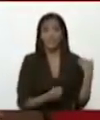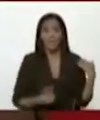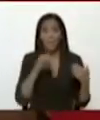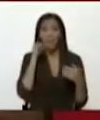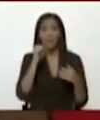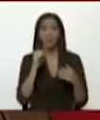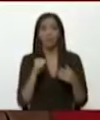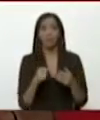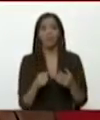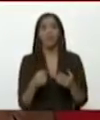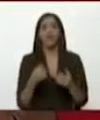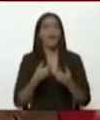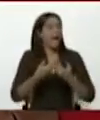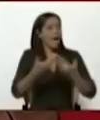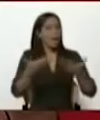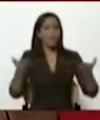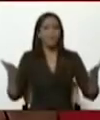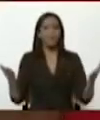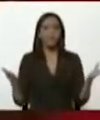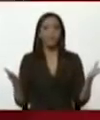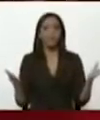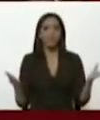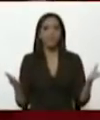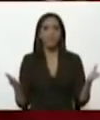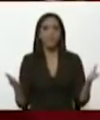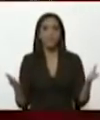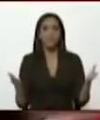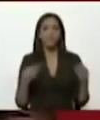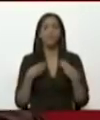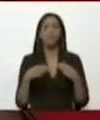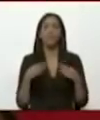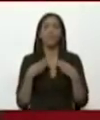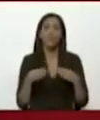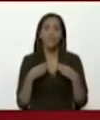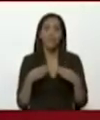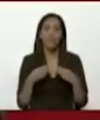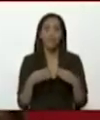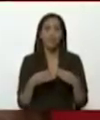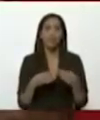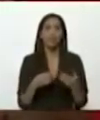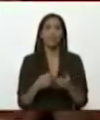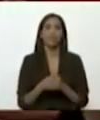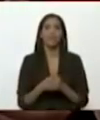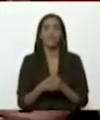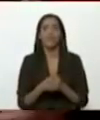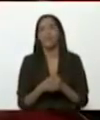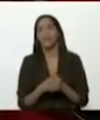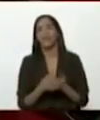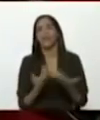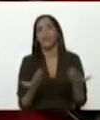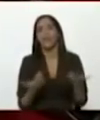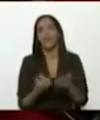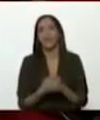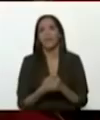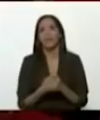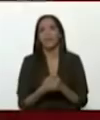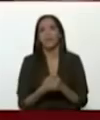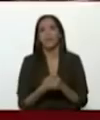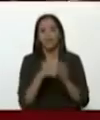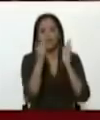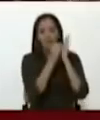Maduro abiertamente publique las notas,